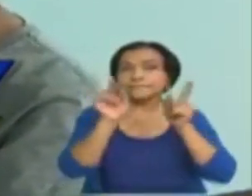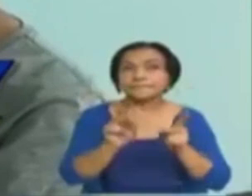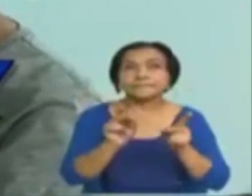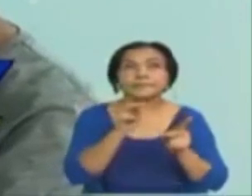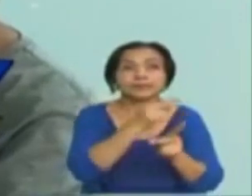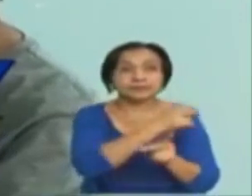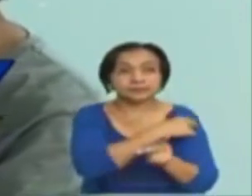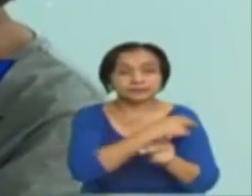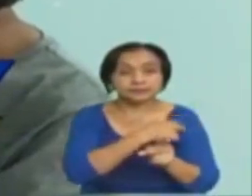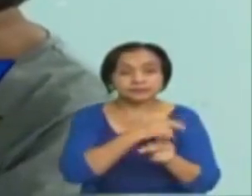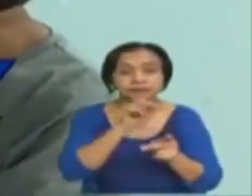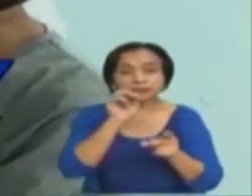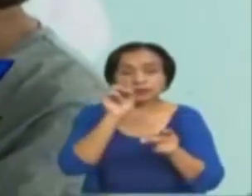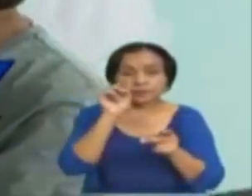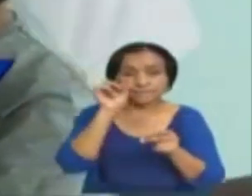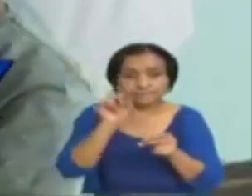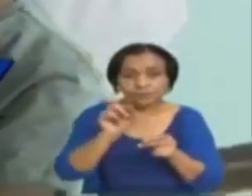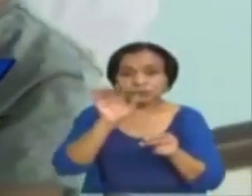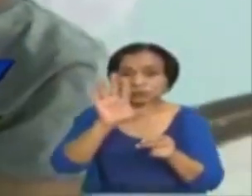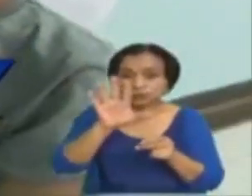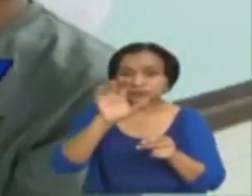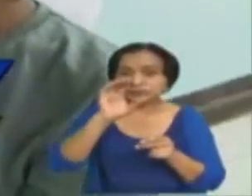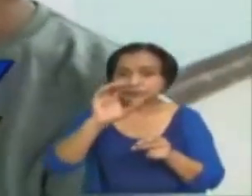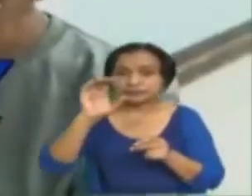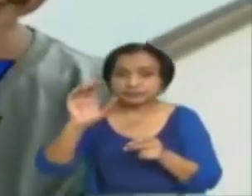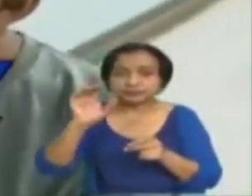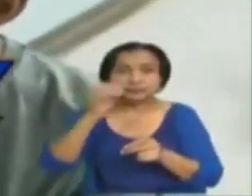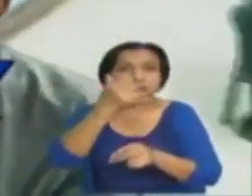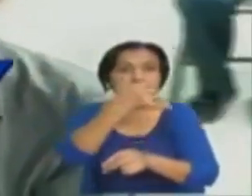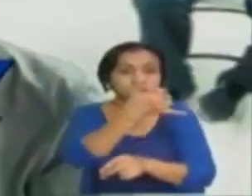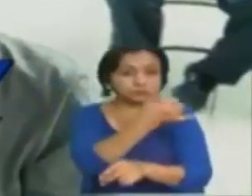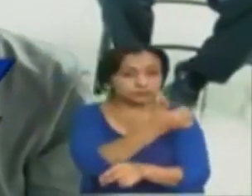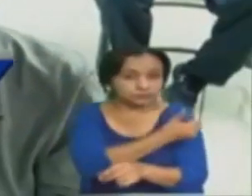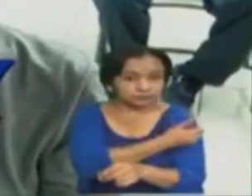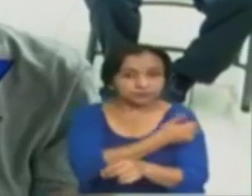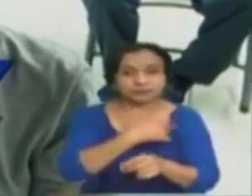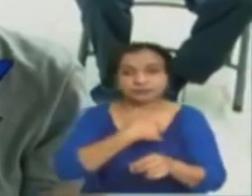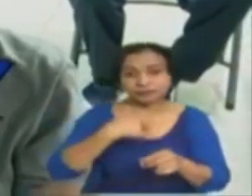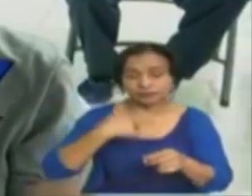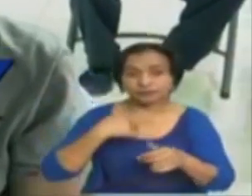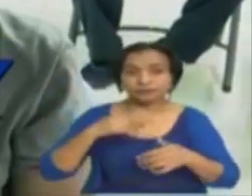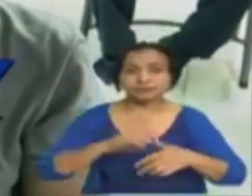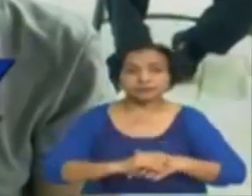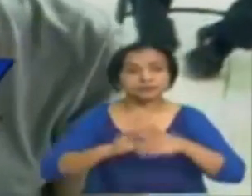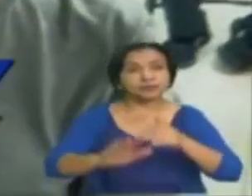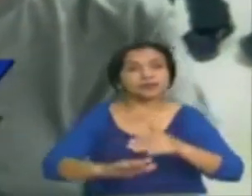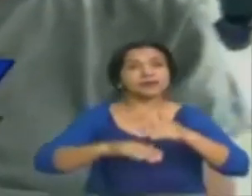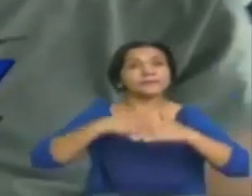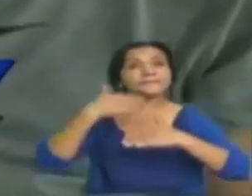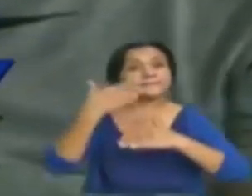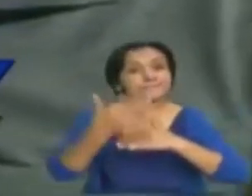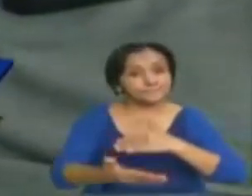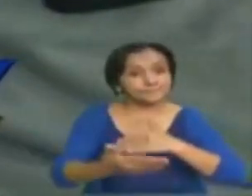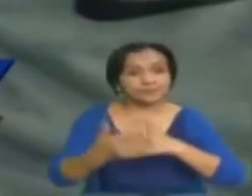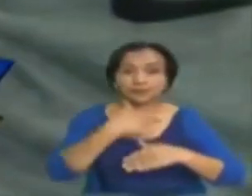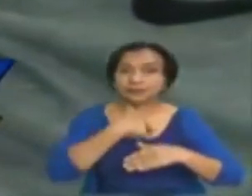del gobierno detalló los centros hospitalarios donde se estará realizando la vacunación en los próximos días. Por un lado,